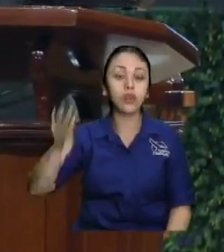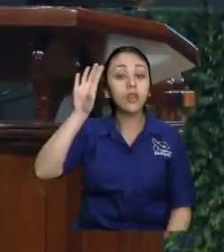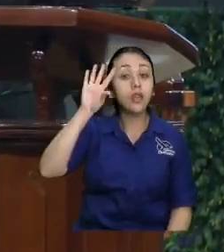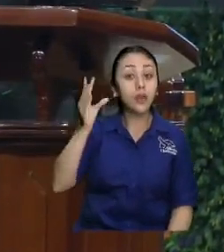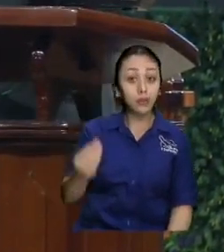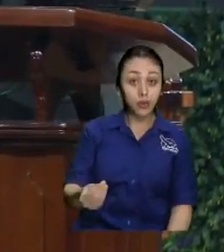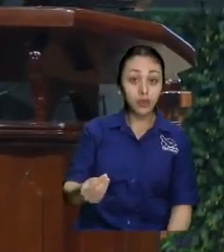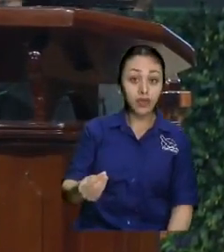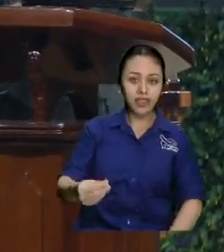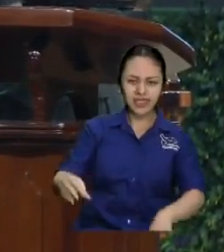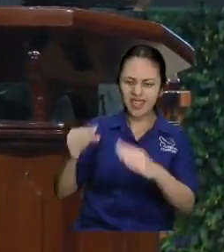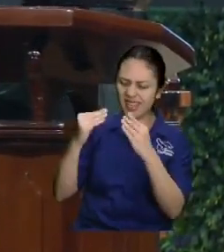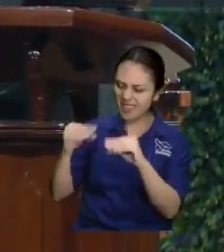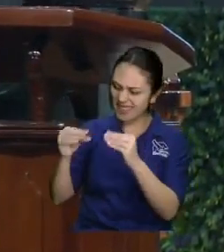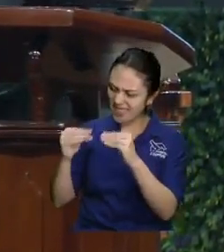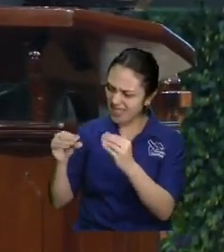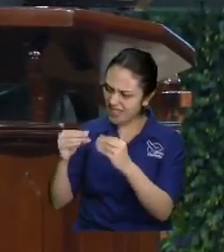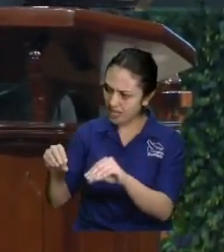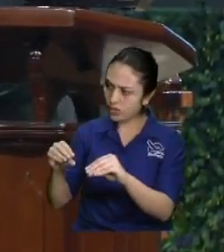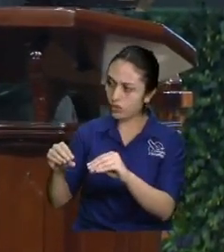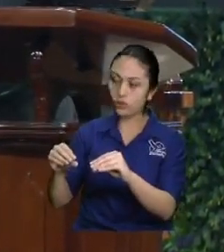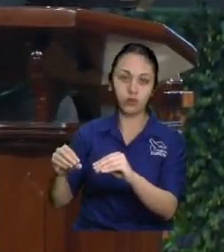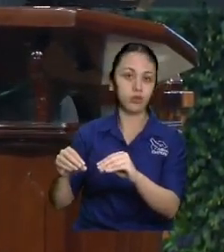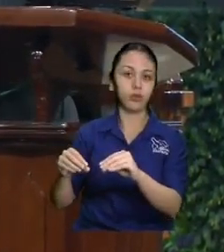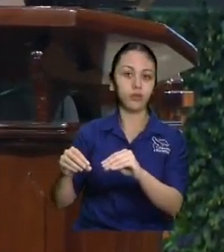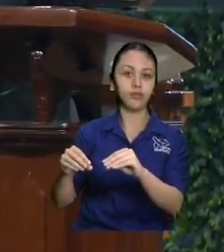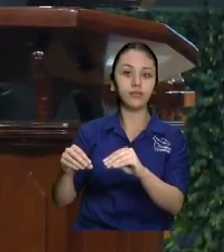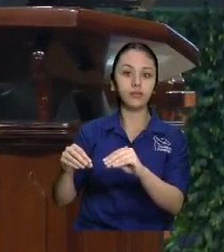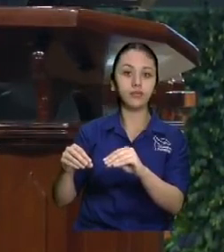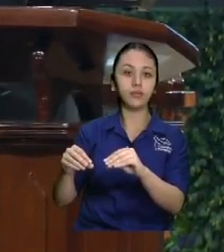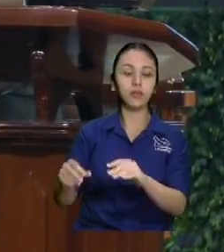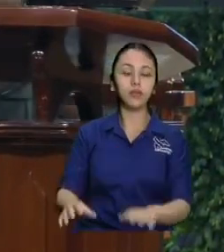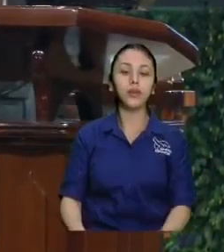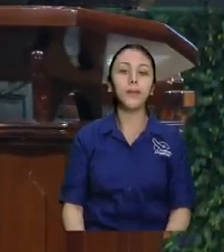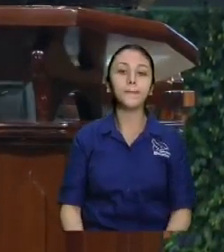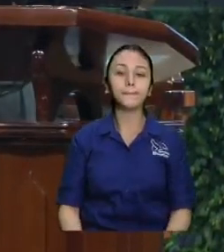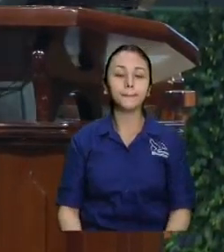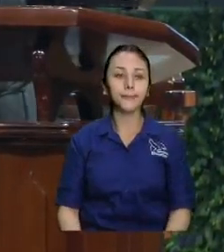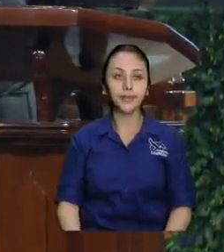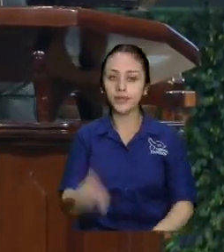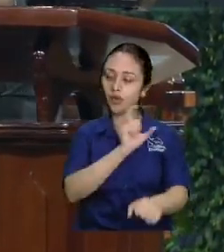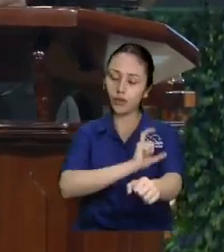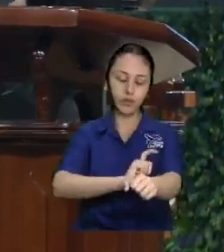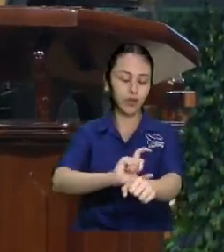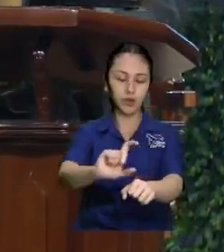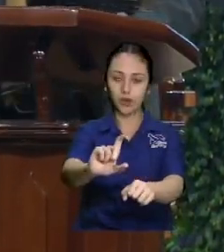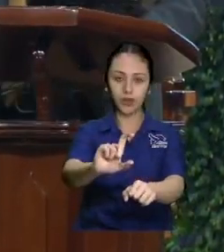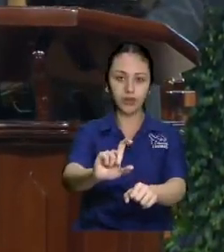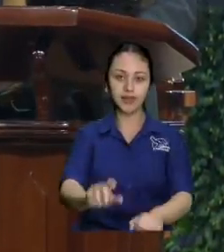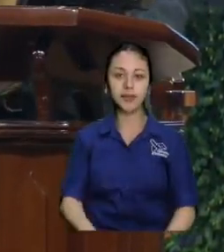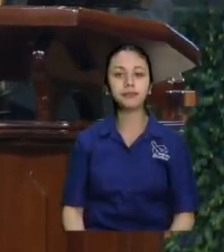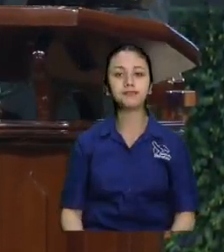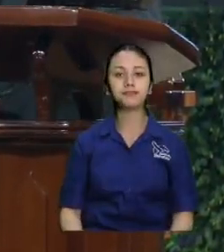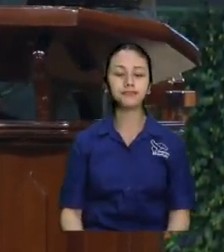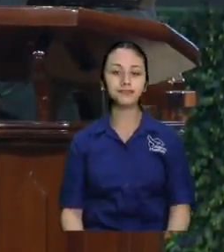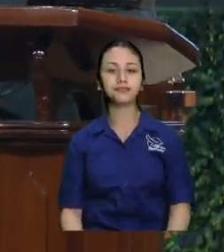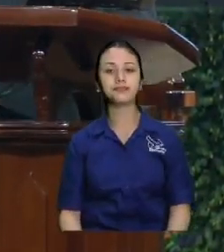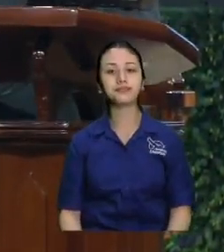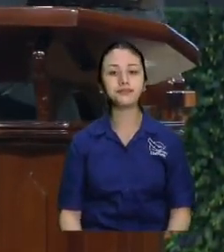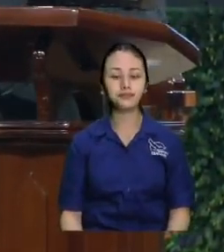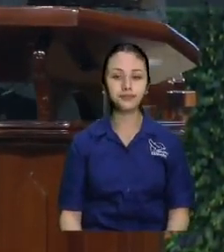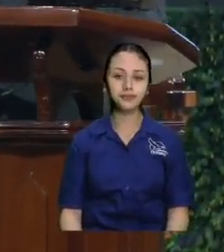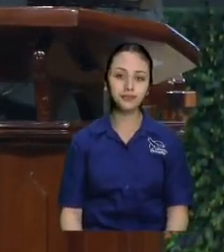está enderezando, eso es lo que debe de hacer, enderezar con disciplina. Sigamos, porque yo tengo que llegar al punto número 4, ya me detuve demasiado